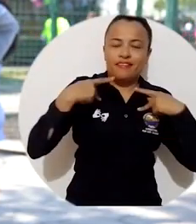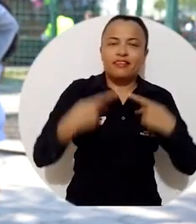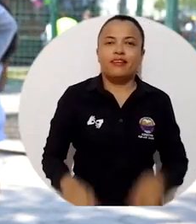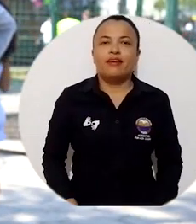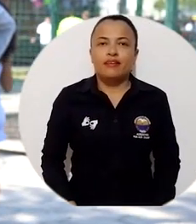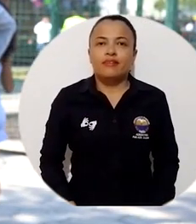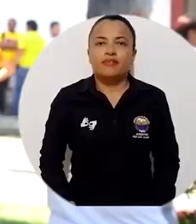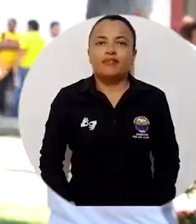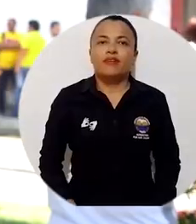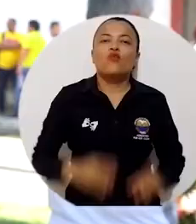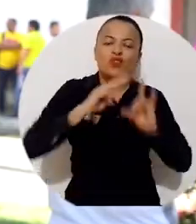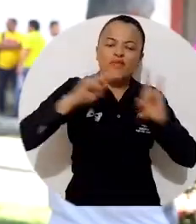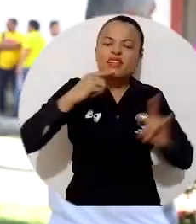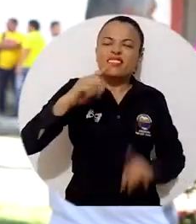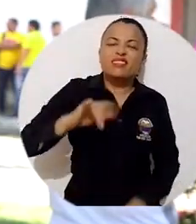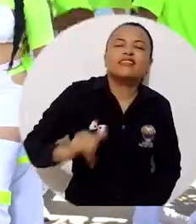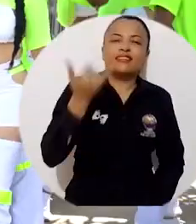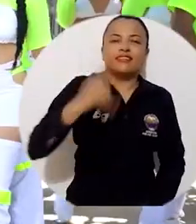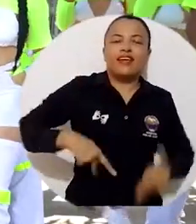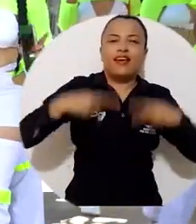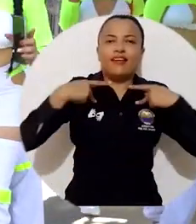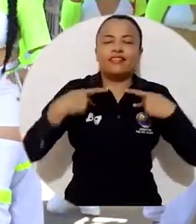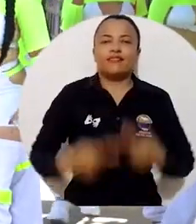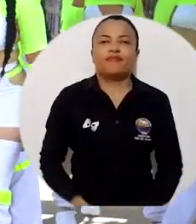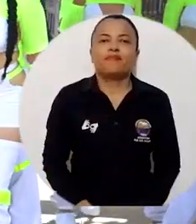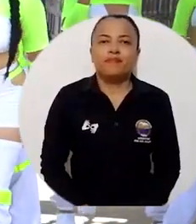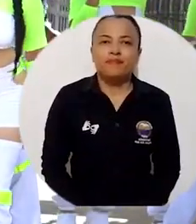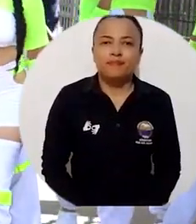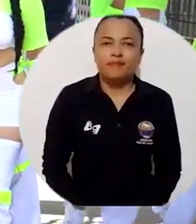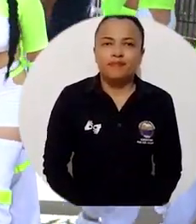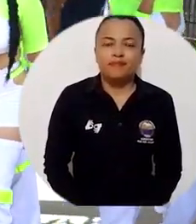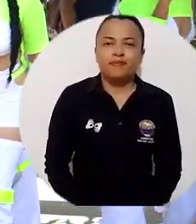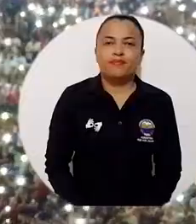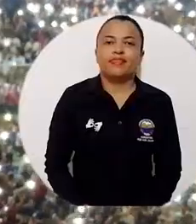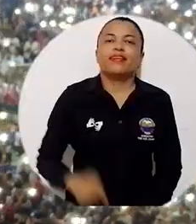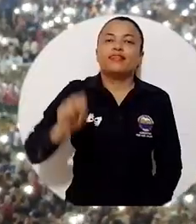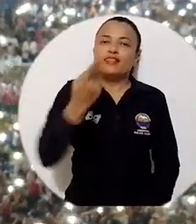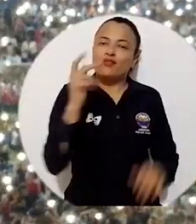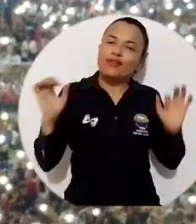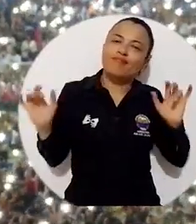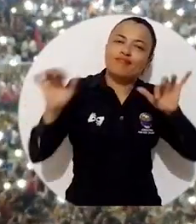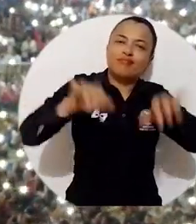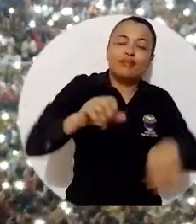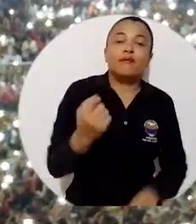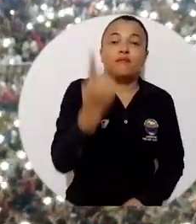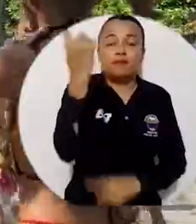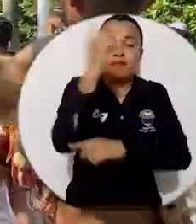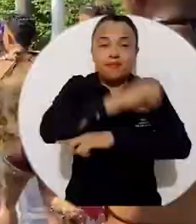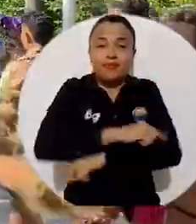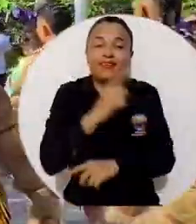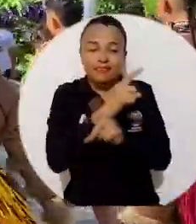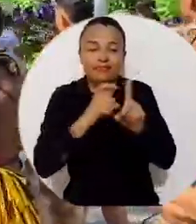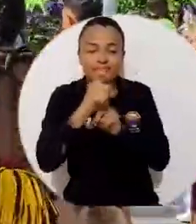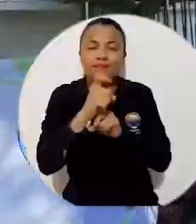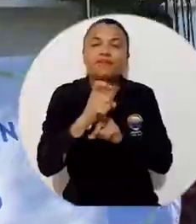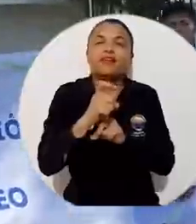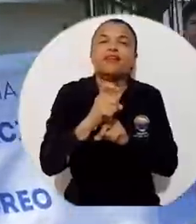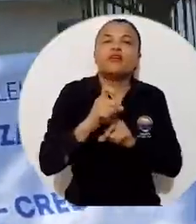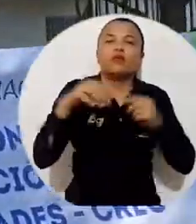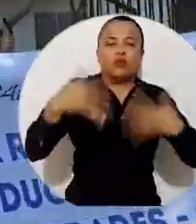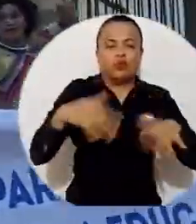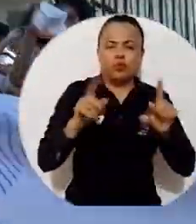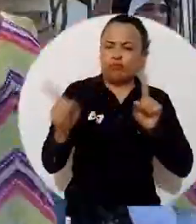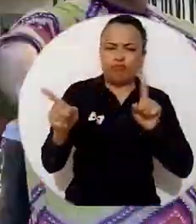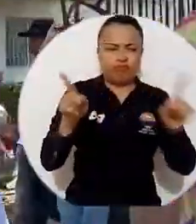Yo digo sí a la vida. No, yo digo sí a la vida. Oye, Macarena le dice sí a la vida. La segunda jornada de este primer día de